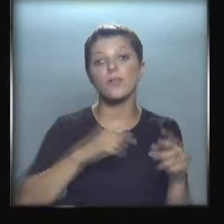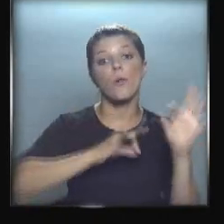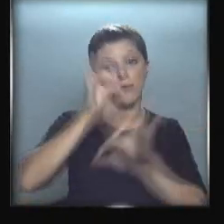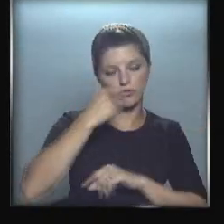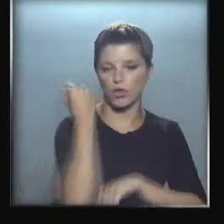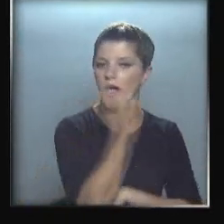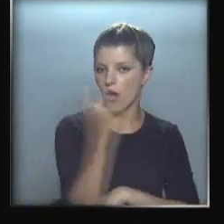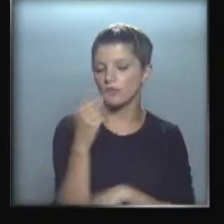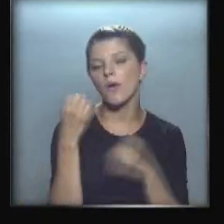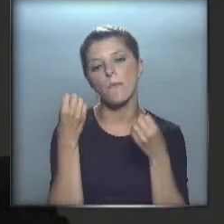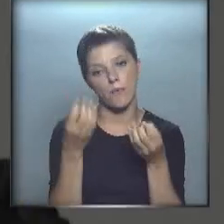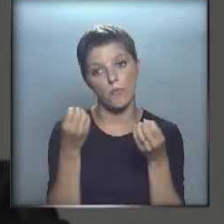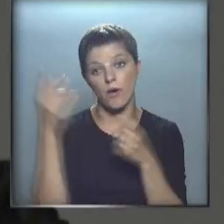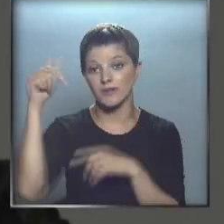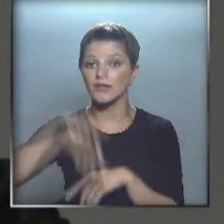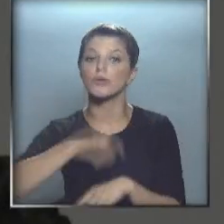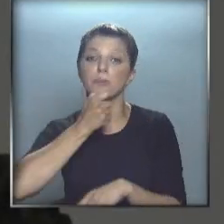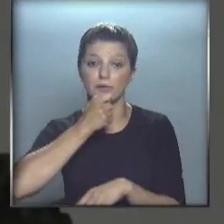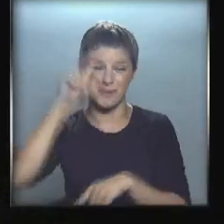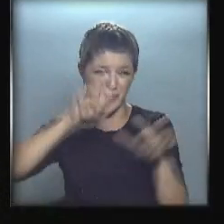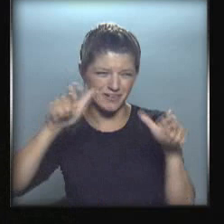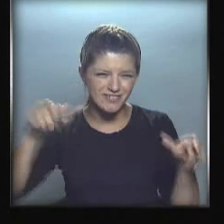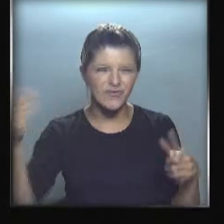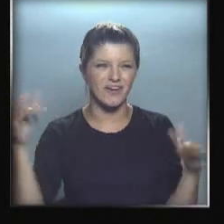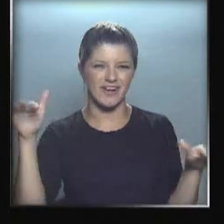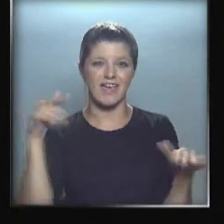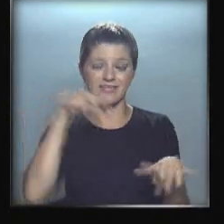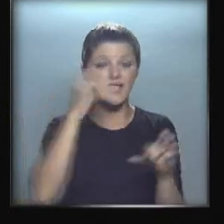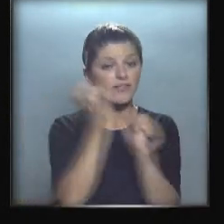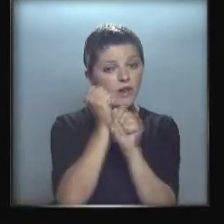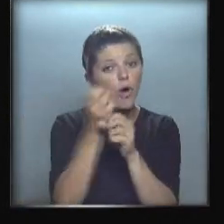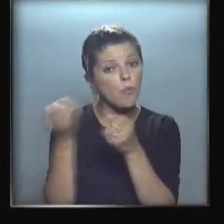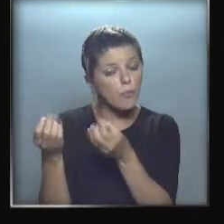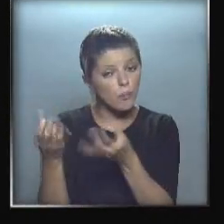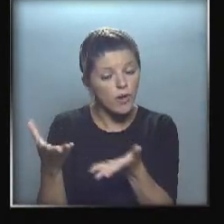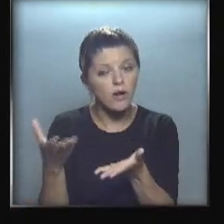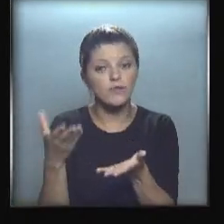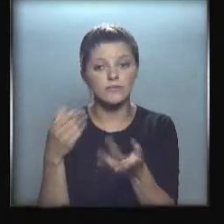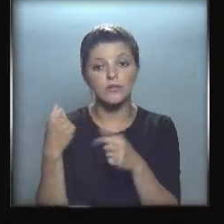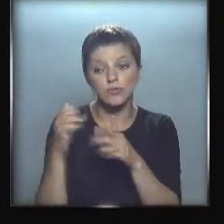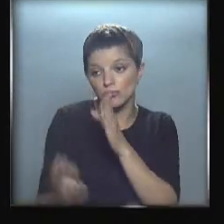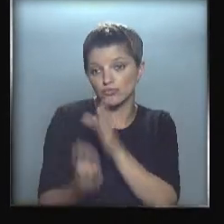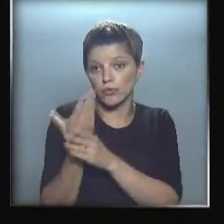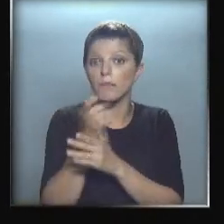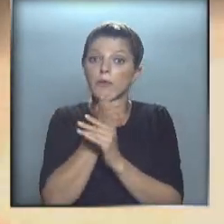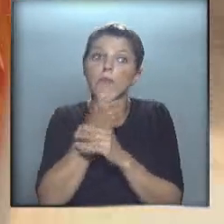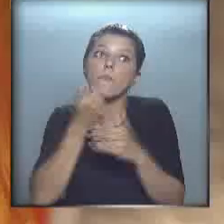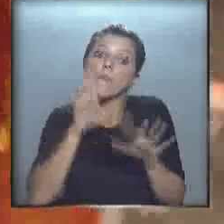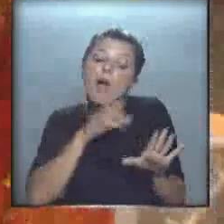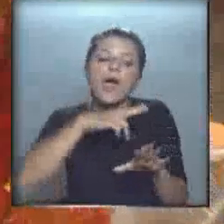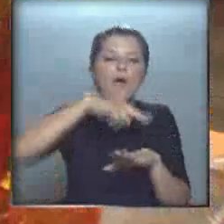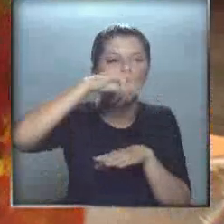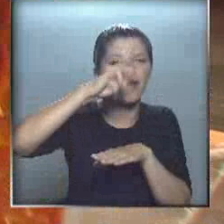hermoso y en este en particular, al tener gente tan linda, tan talentosa, de repente surgen esas cosas y por ahí a través del arte uno